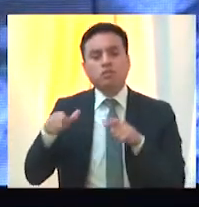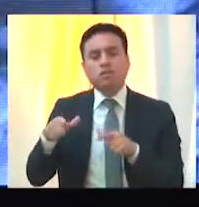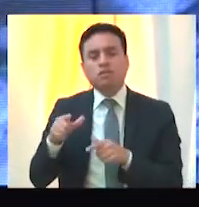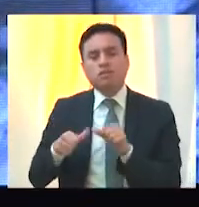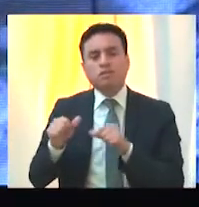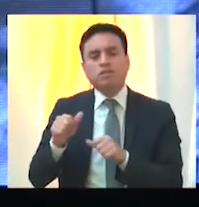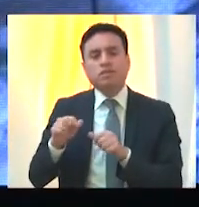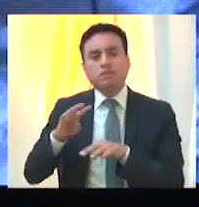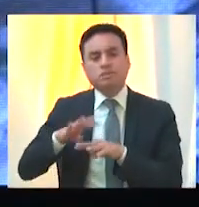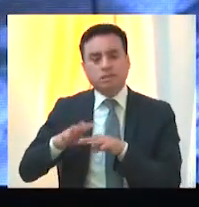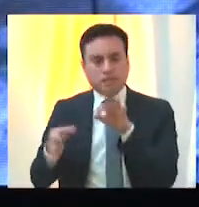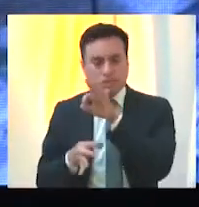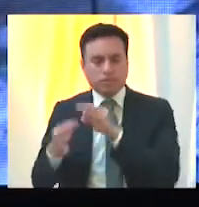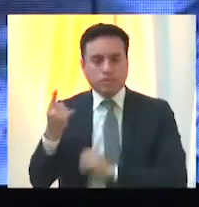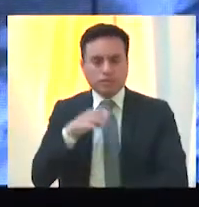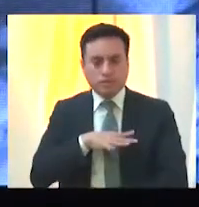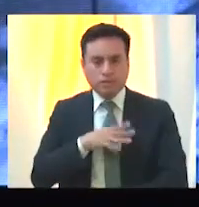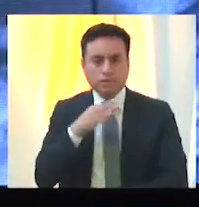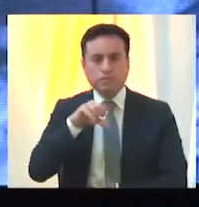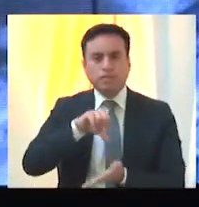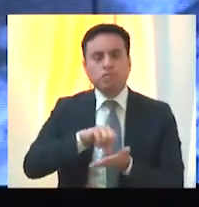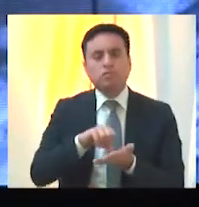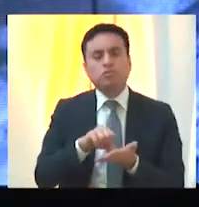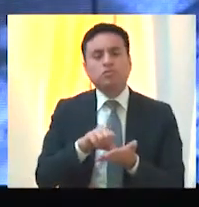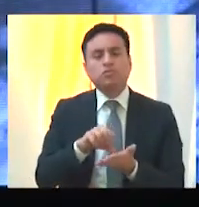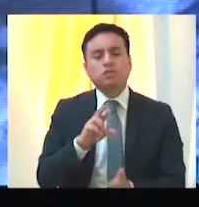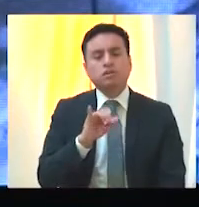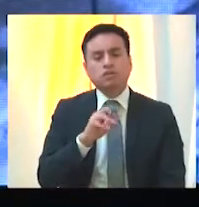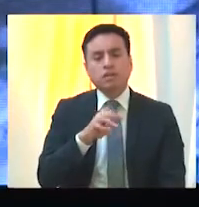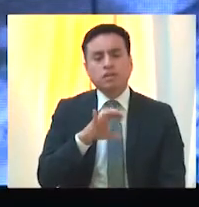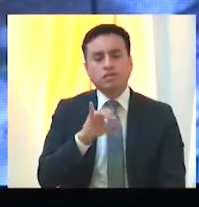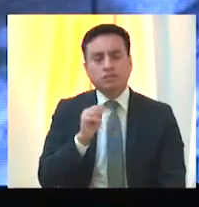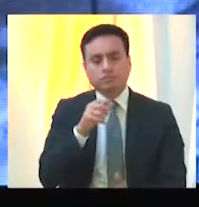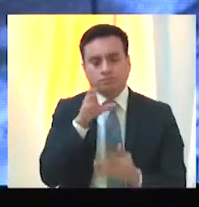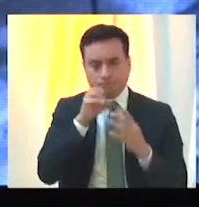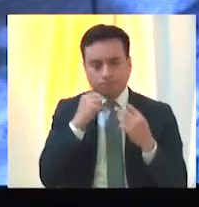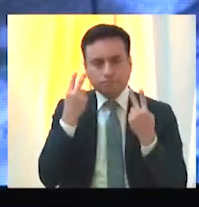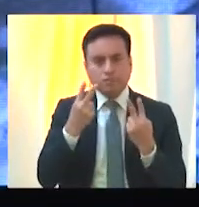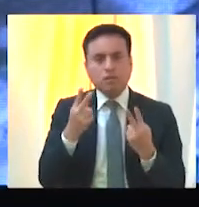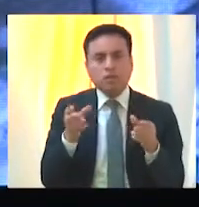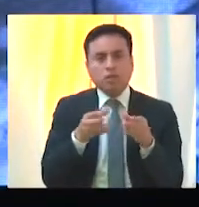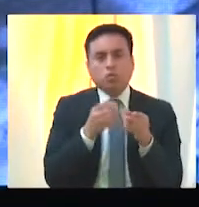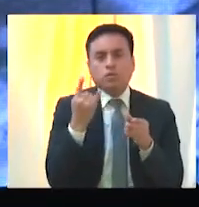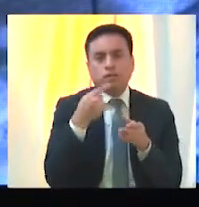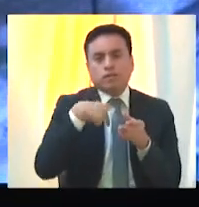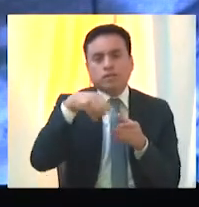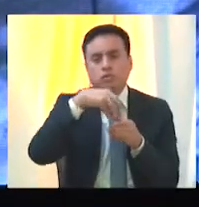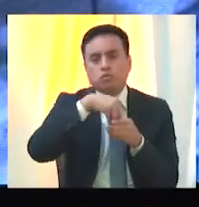Física y Matemática de la Universidad de Chile y el Centro del Clima y la Resiliencia, que es un consorcio de universidades